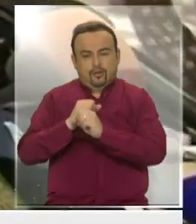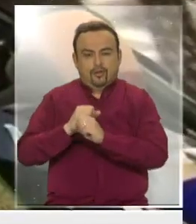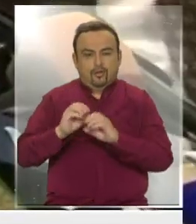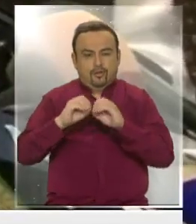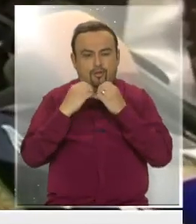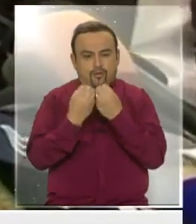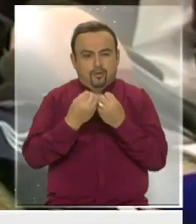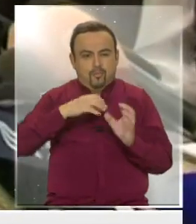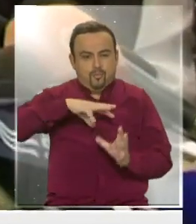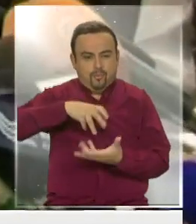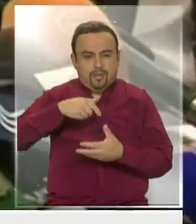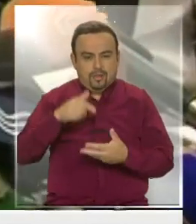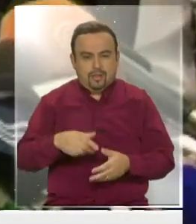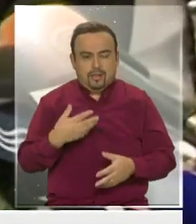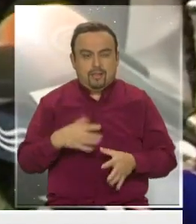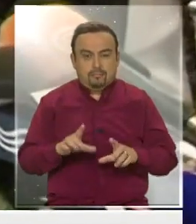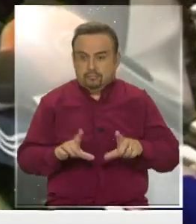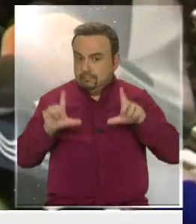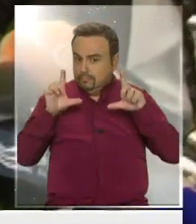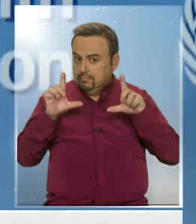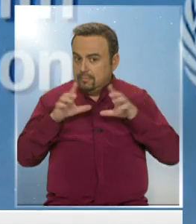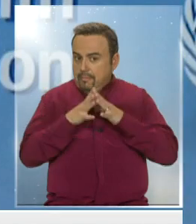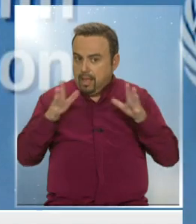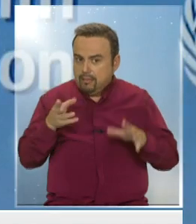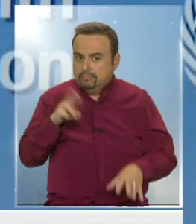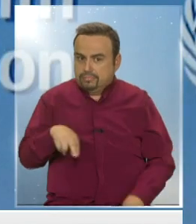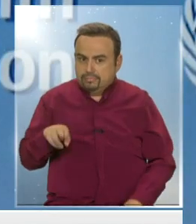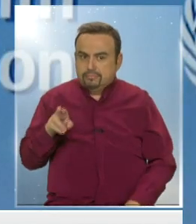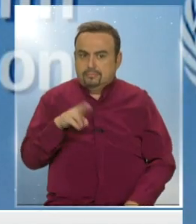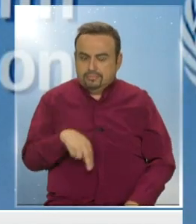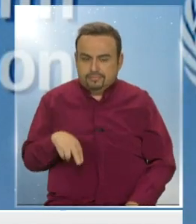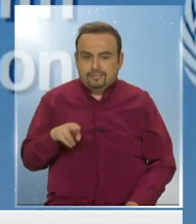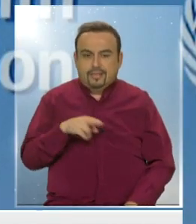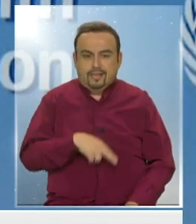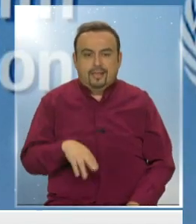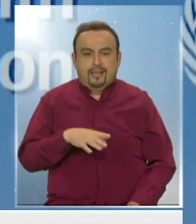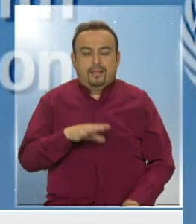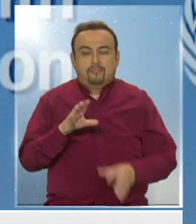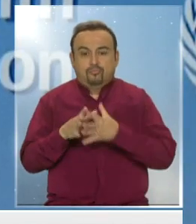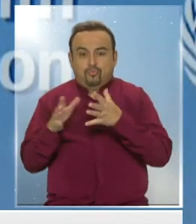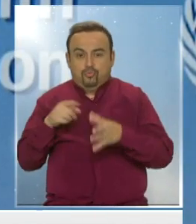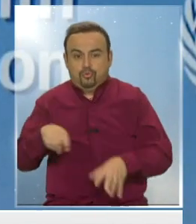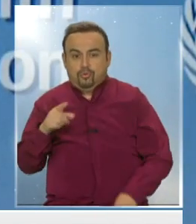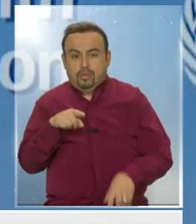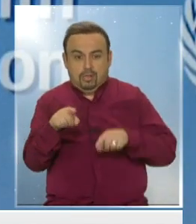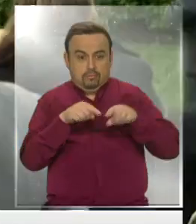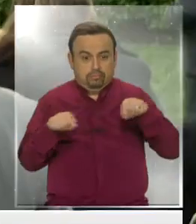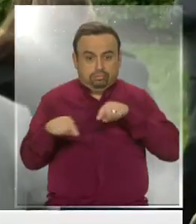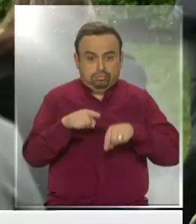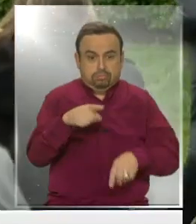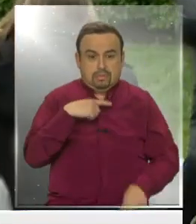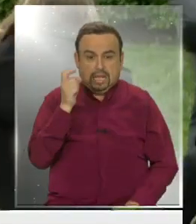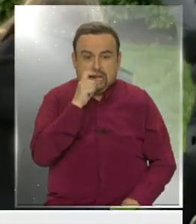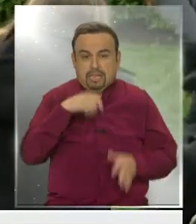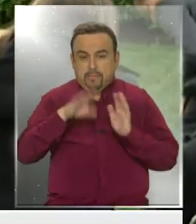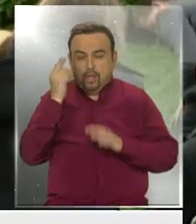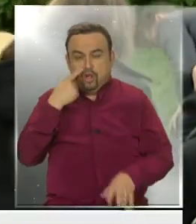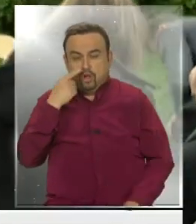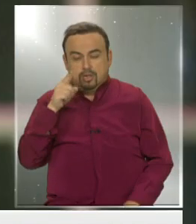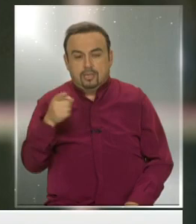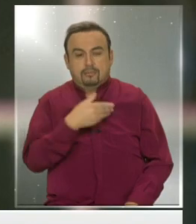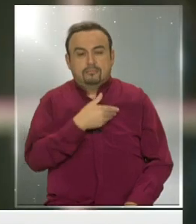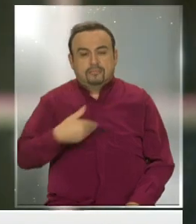Sus apariciones se volvieron cada vez más recurrentes y con ello han crecido las críticas a su gestión. El caso más conocido